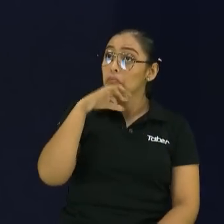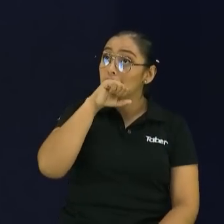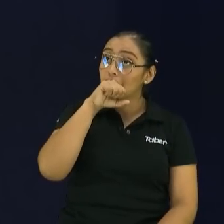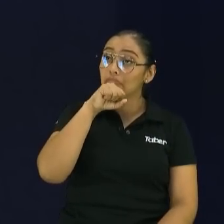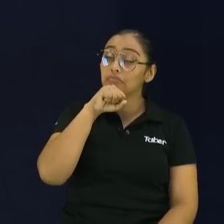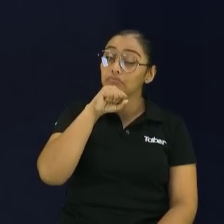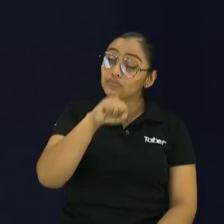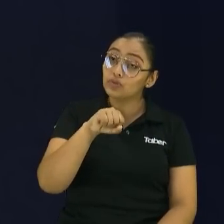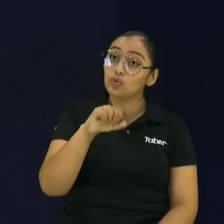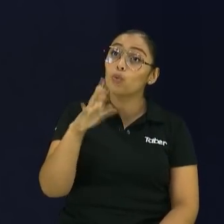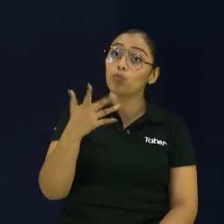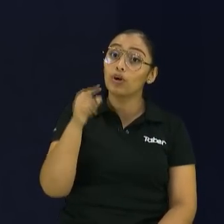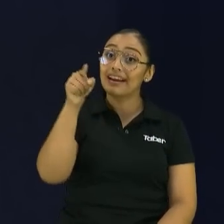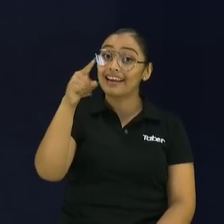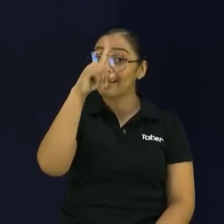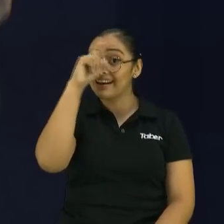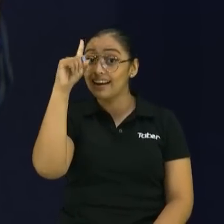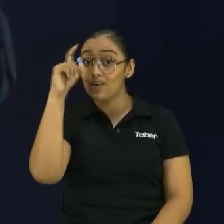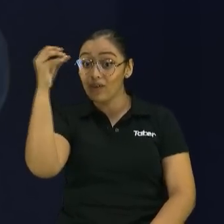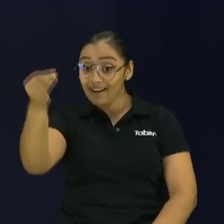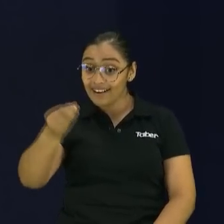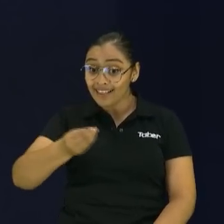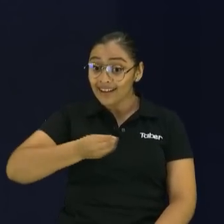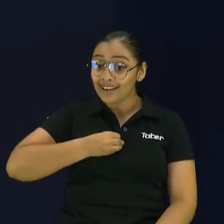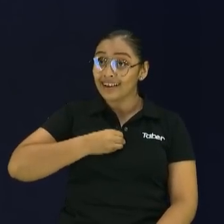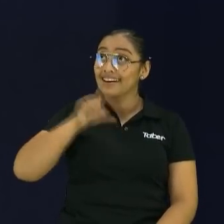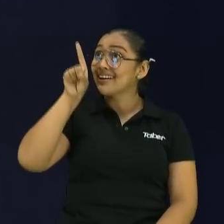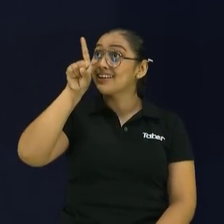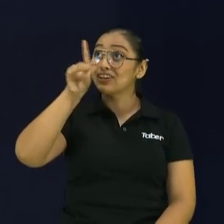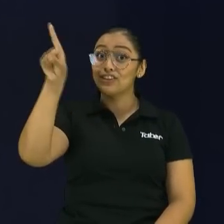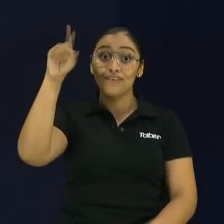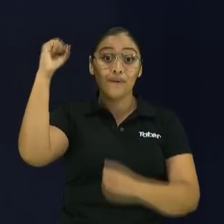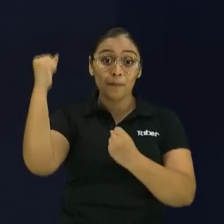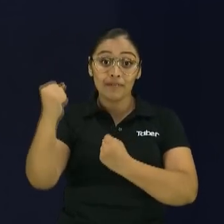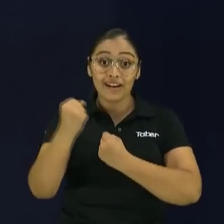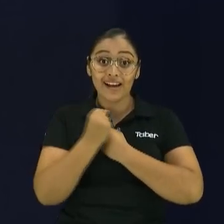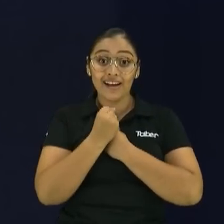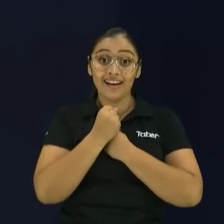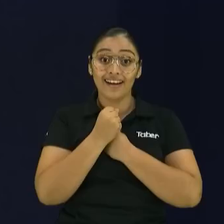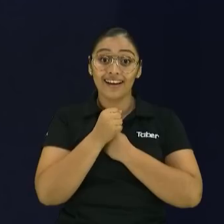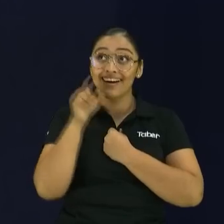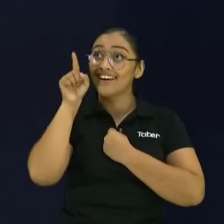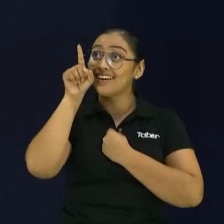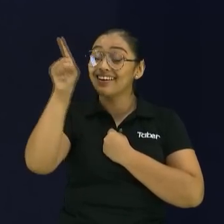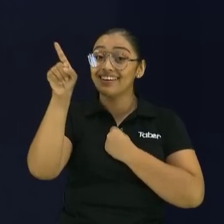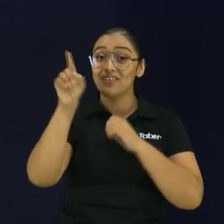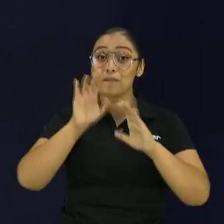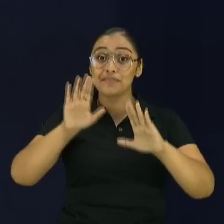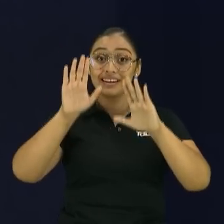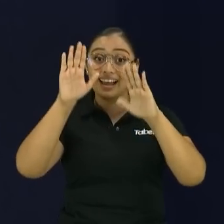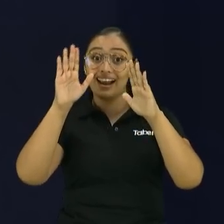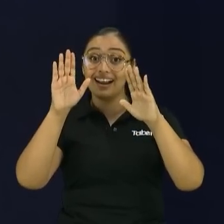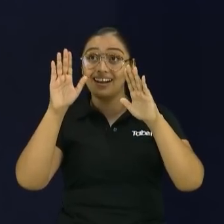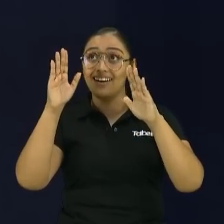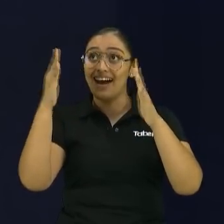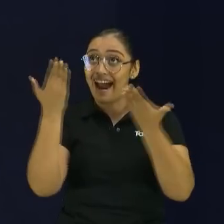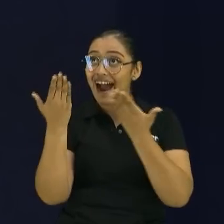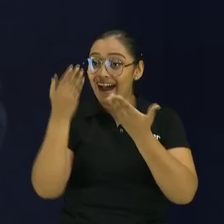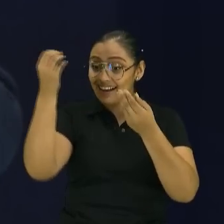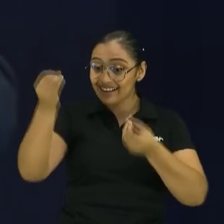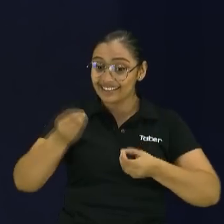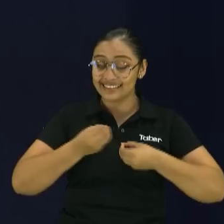ama Y cuántas cosas Dios ha hecho para mí el deseo de Dios para usted